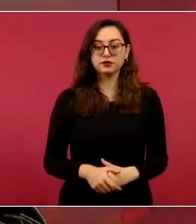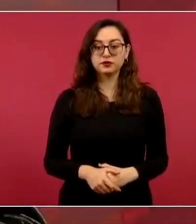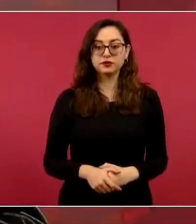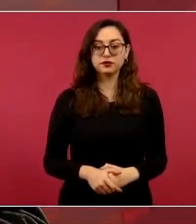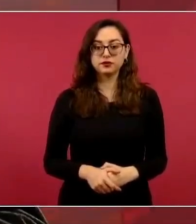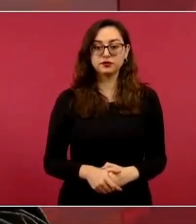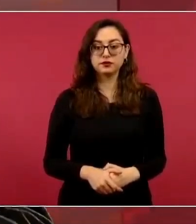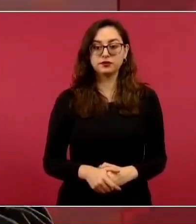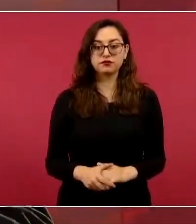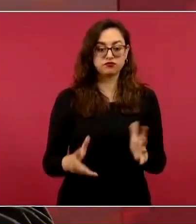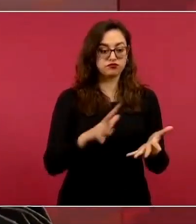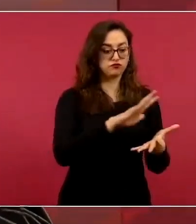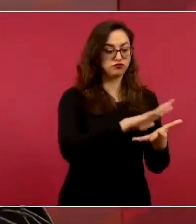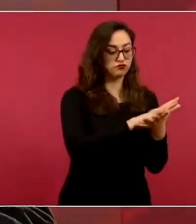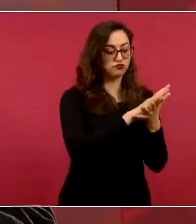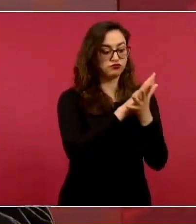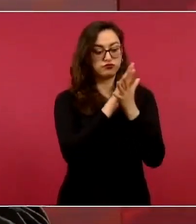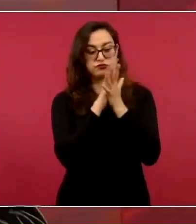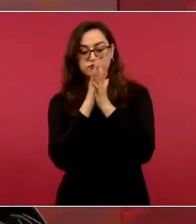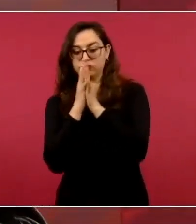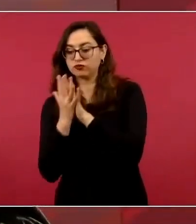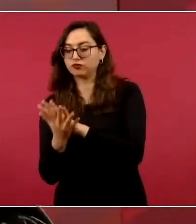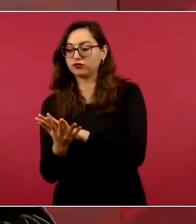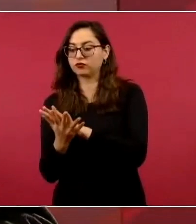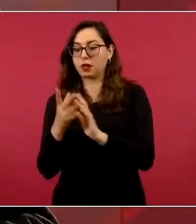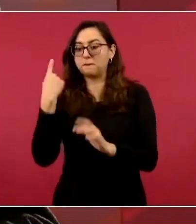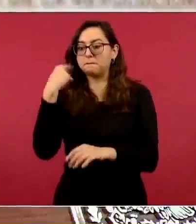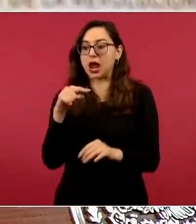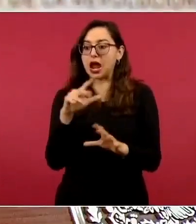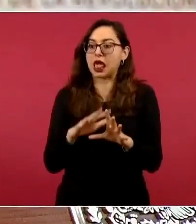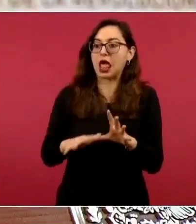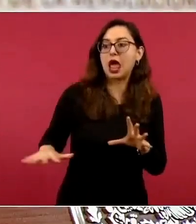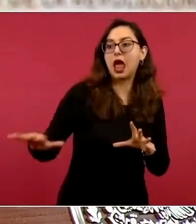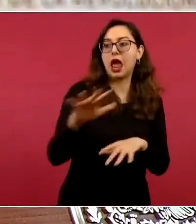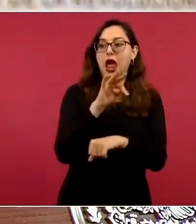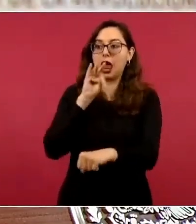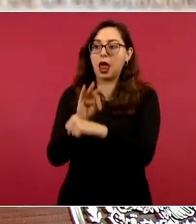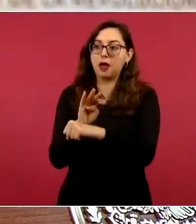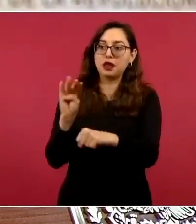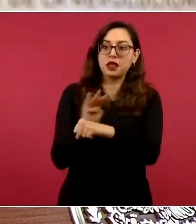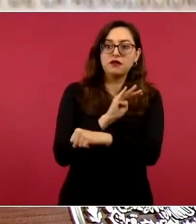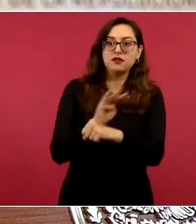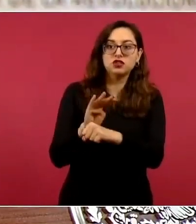un proceso de transformación en beneficio del pueblo? El pueblo.